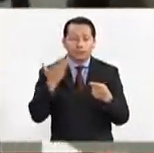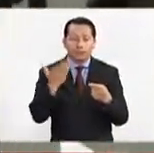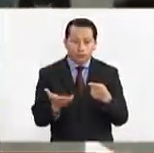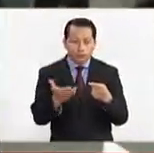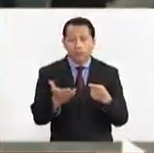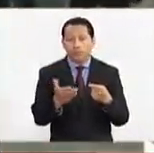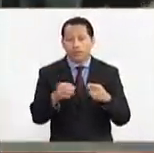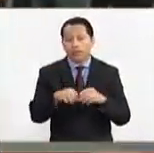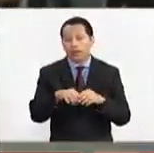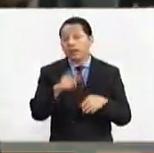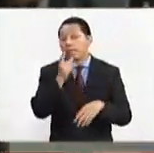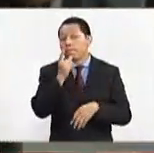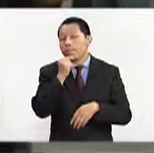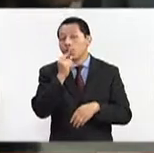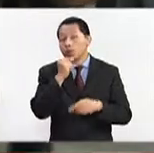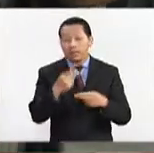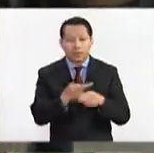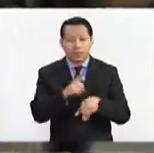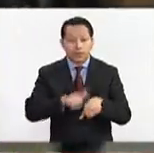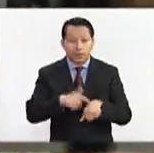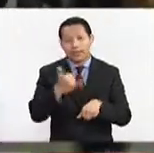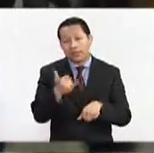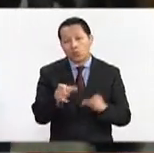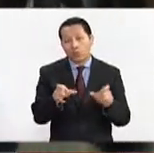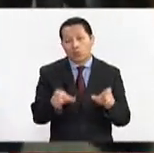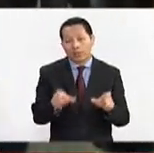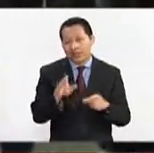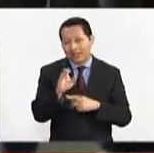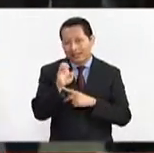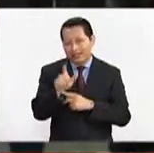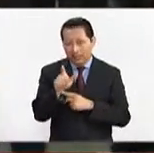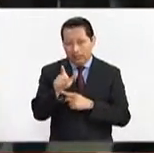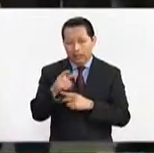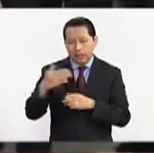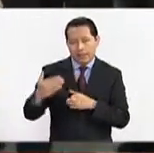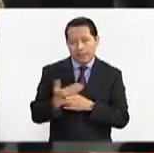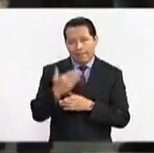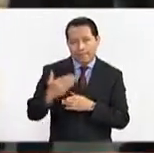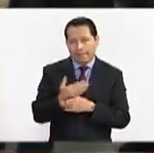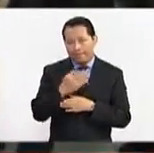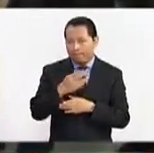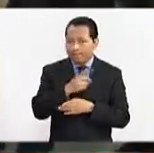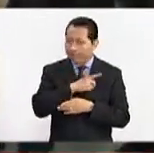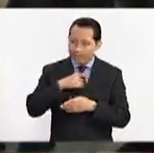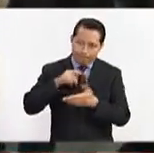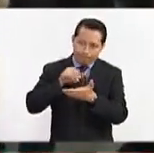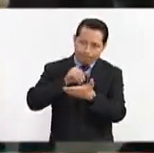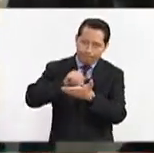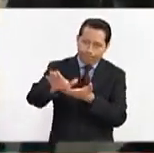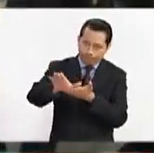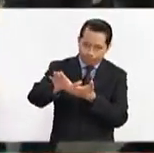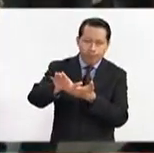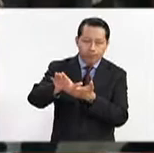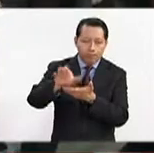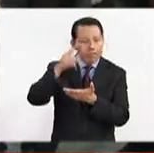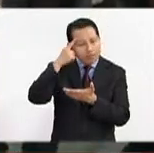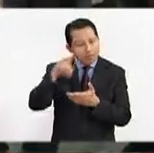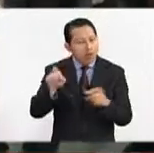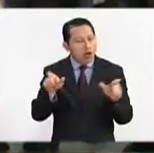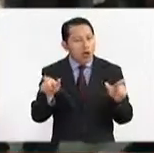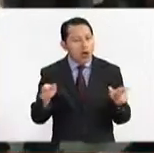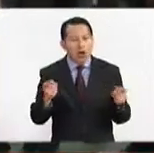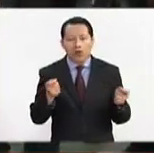los equipos de la Policía Nacional y de la Guardia Civil que llegaron exprofeso al puerto para los operativos de controlar